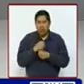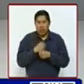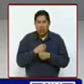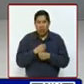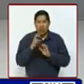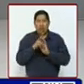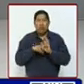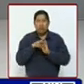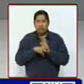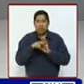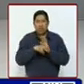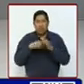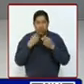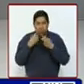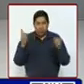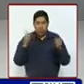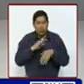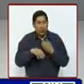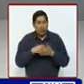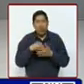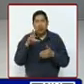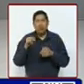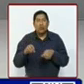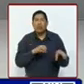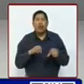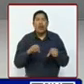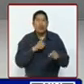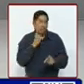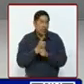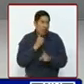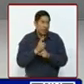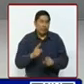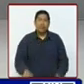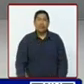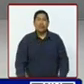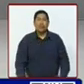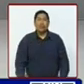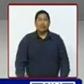Justamente son videos para mostrar a todos lo que no hay que hacer. Exactamente.